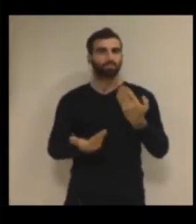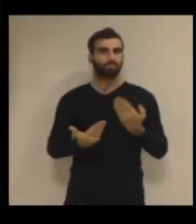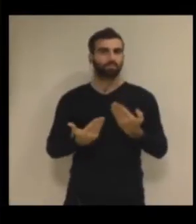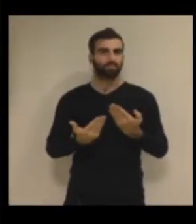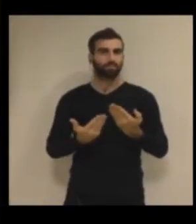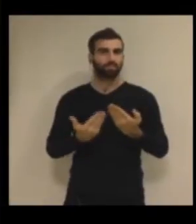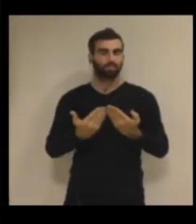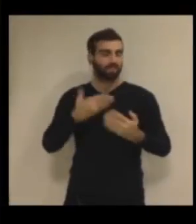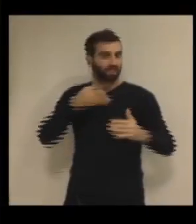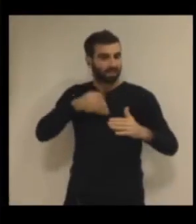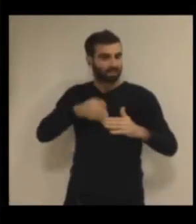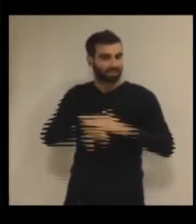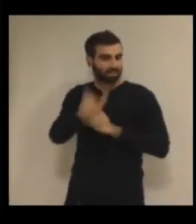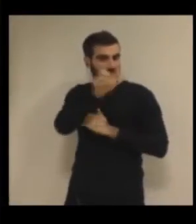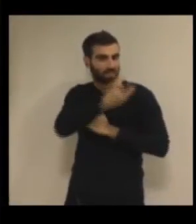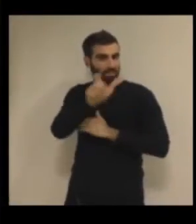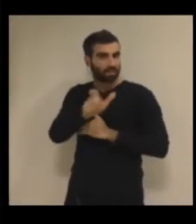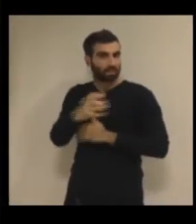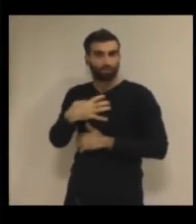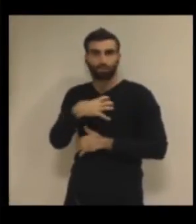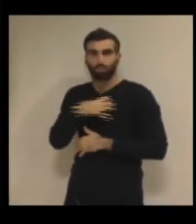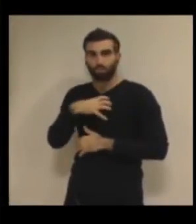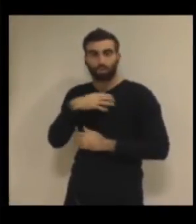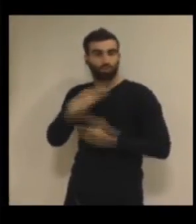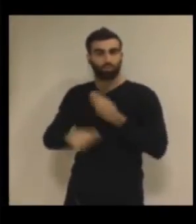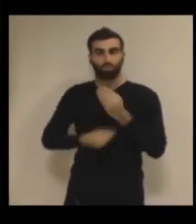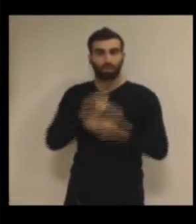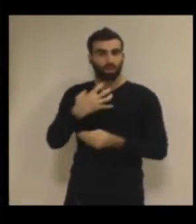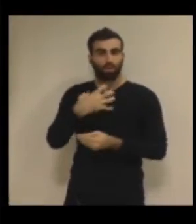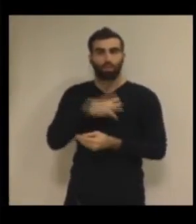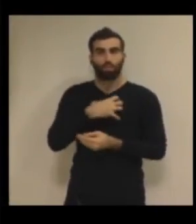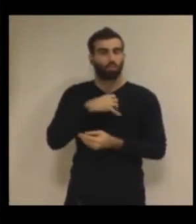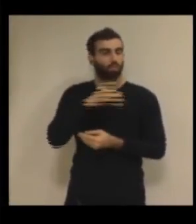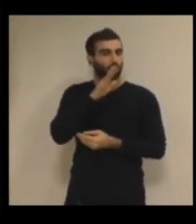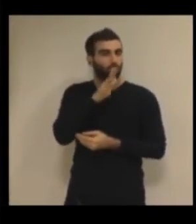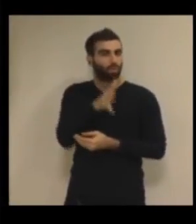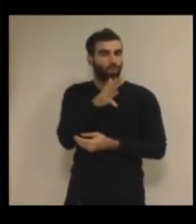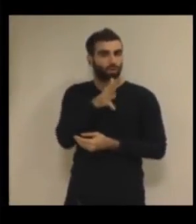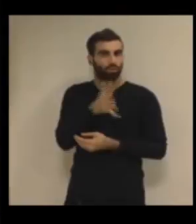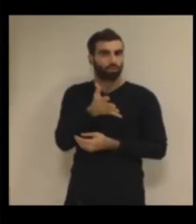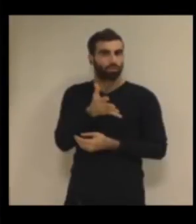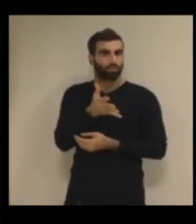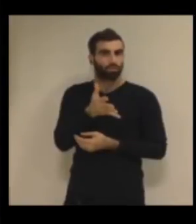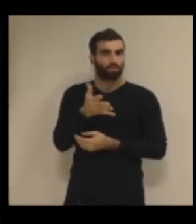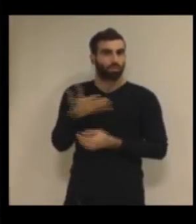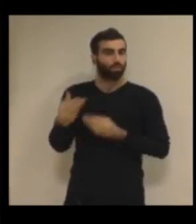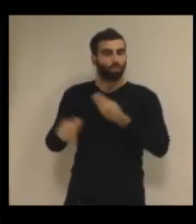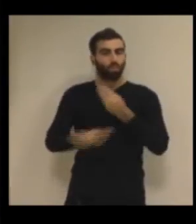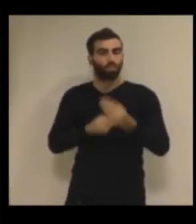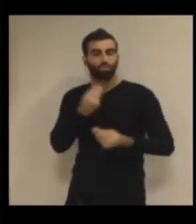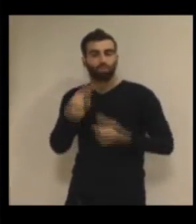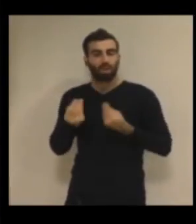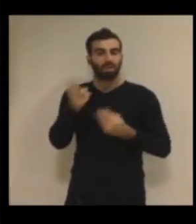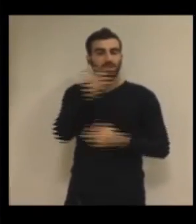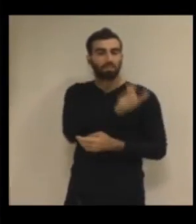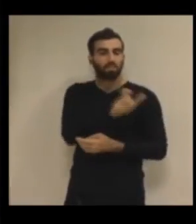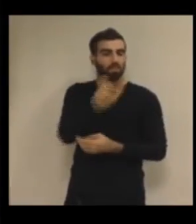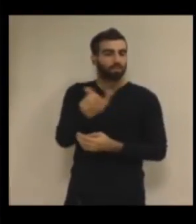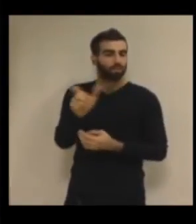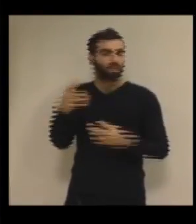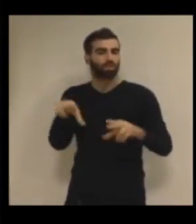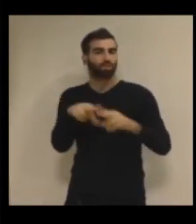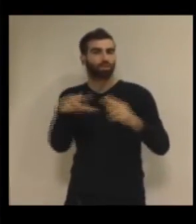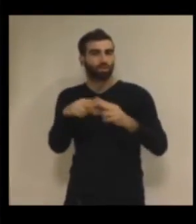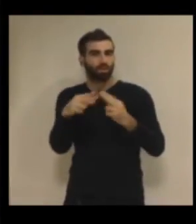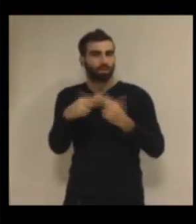no es accesible, por no decir que ni siquiera es usable, porque no es fácilmente, digamos, utilizable por la sociedad